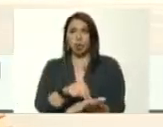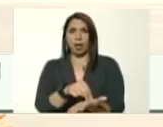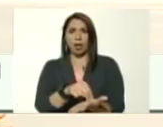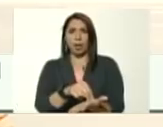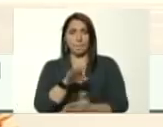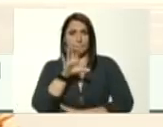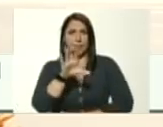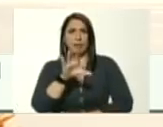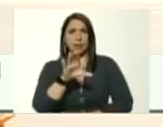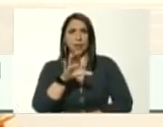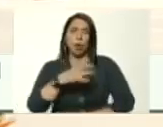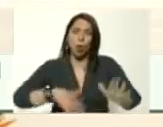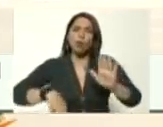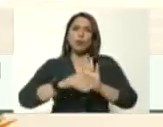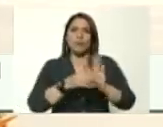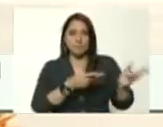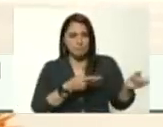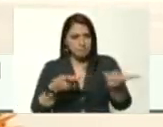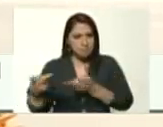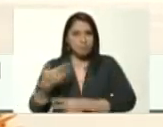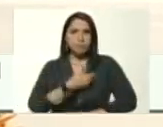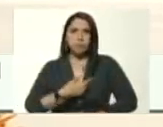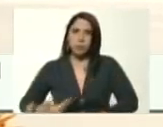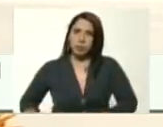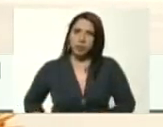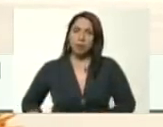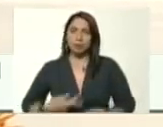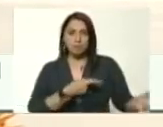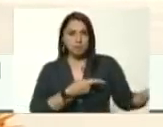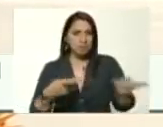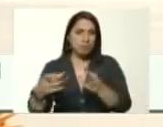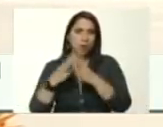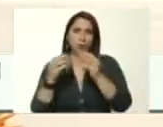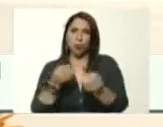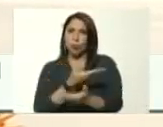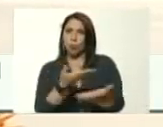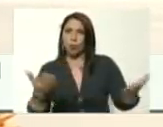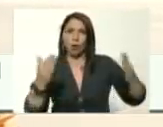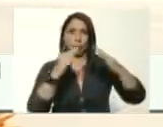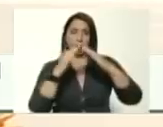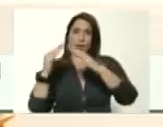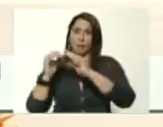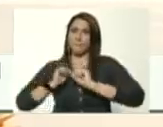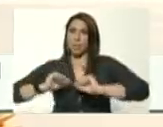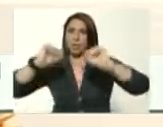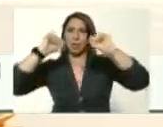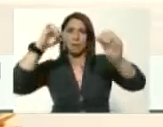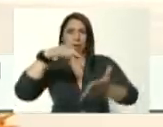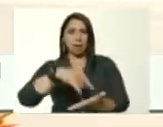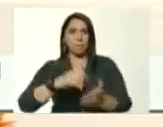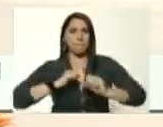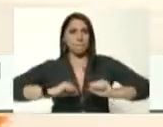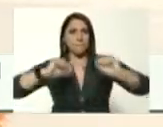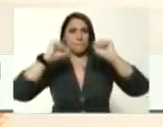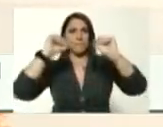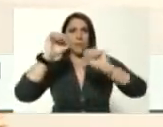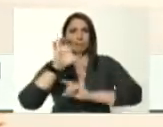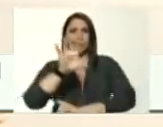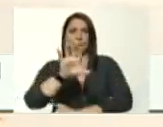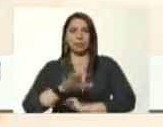nuevamente bienvenido presidente bienvenido todos y está en su casa que dio a cara a que viva la patria